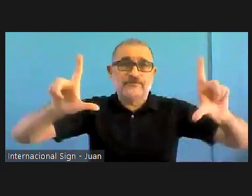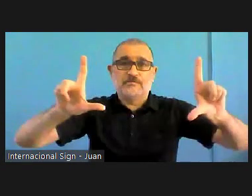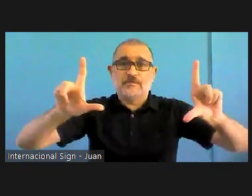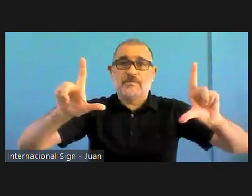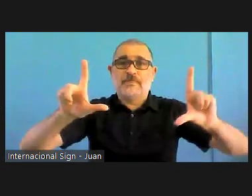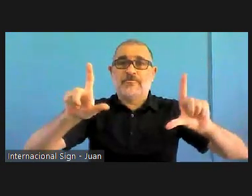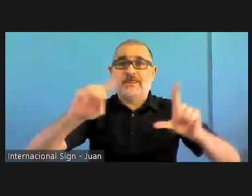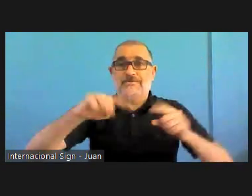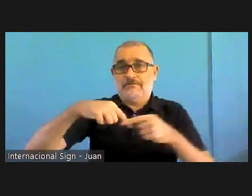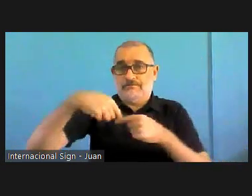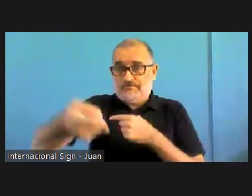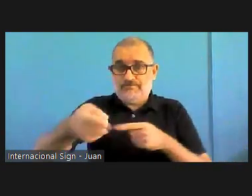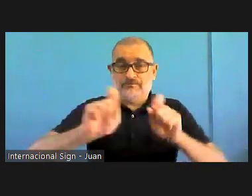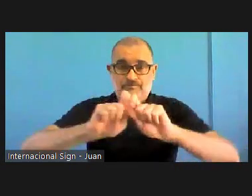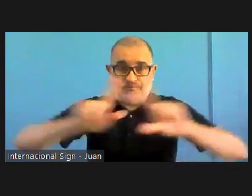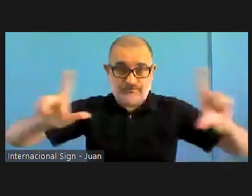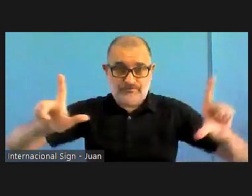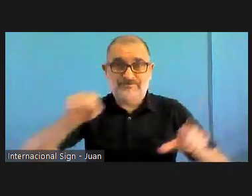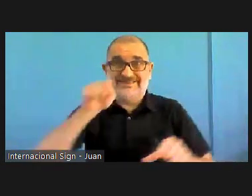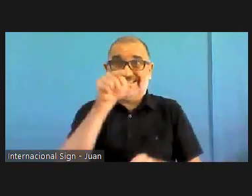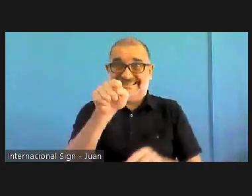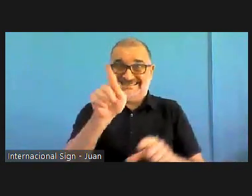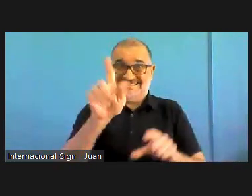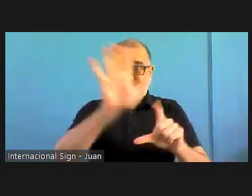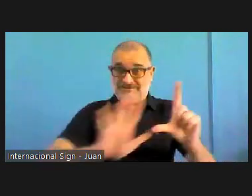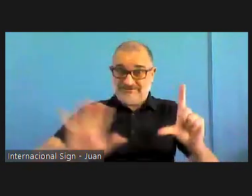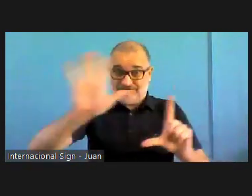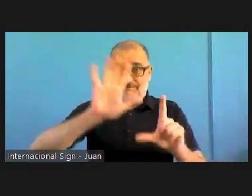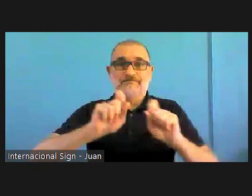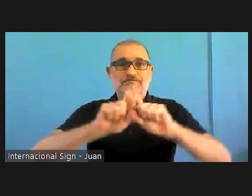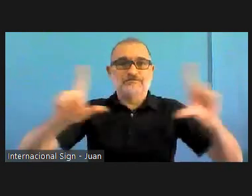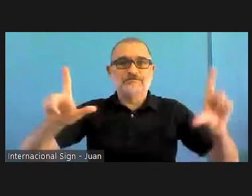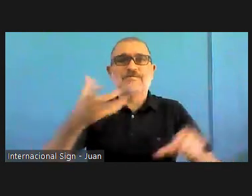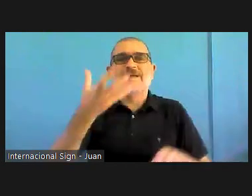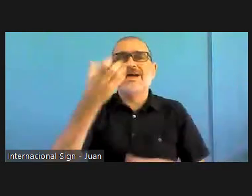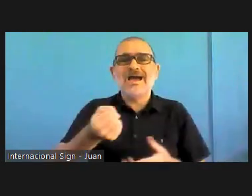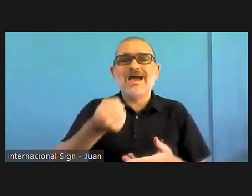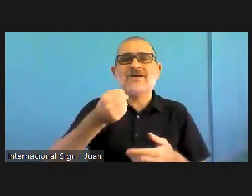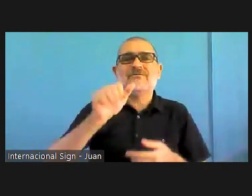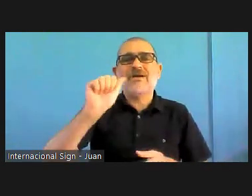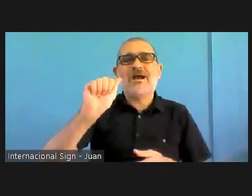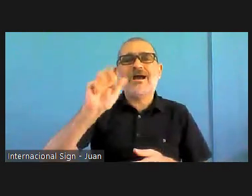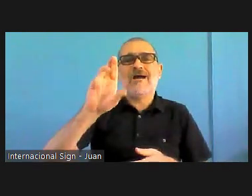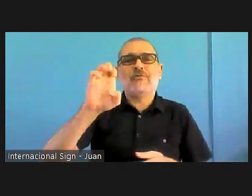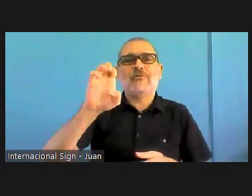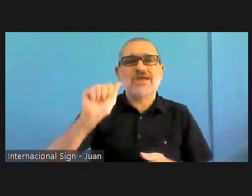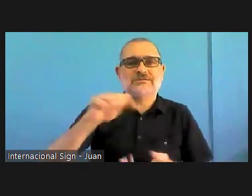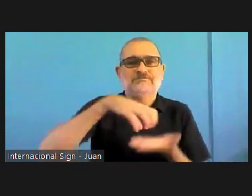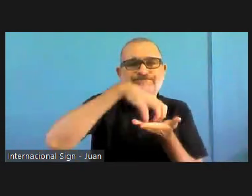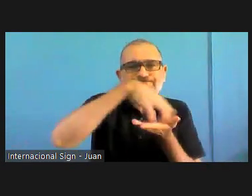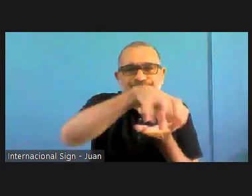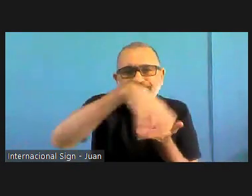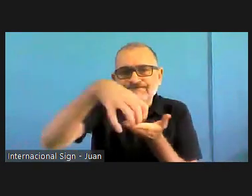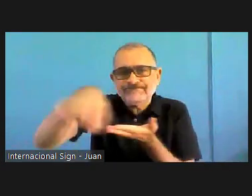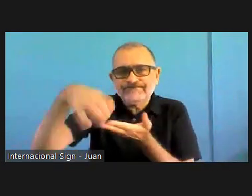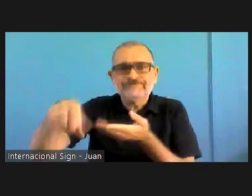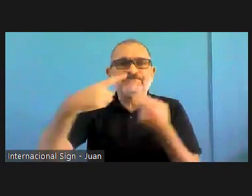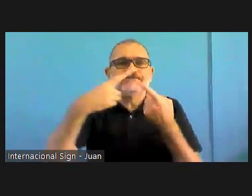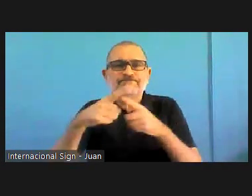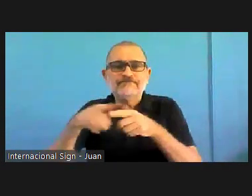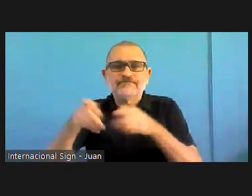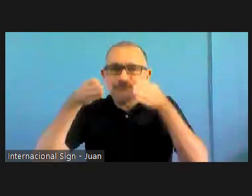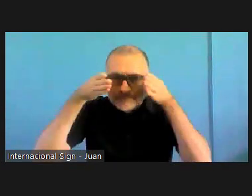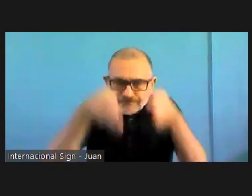diferentes áreas críticas de el mecanismo de entrega de servicios, mirando liderazgo,